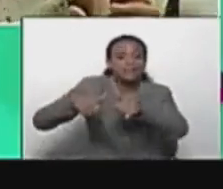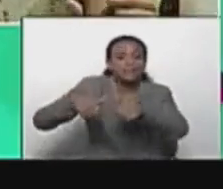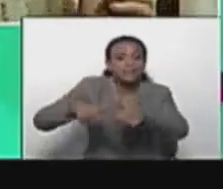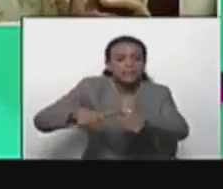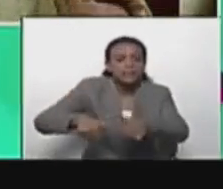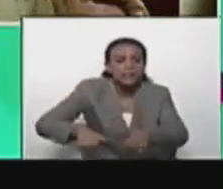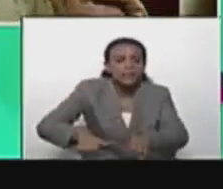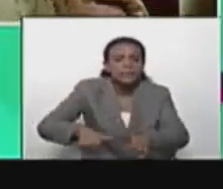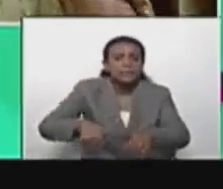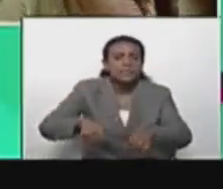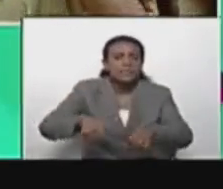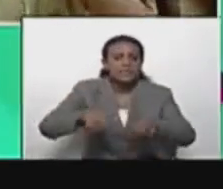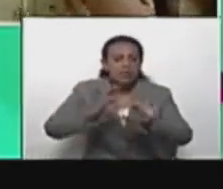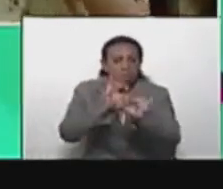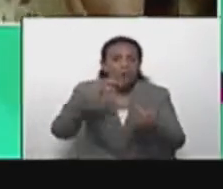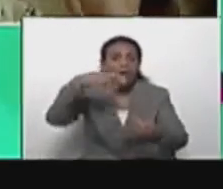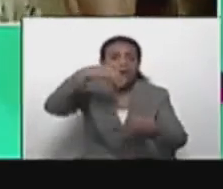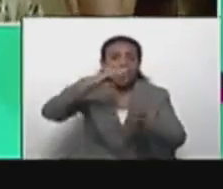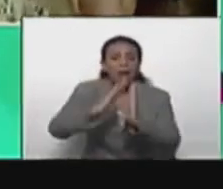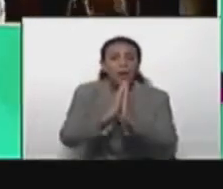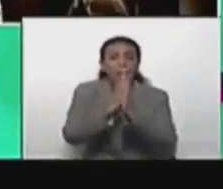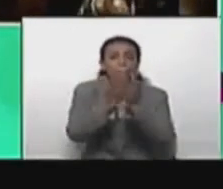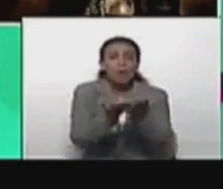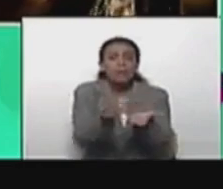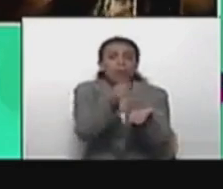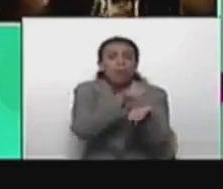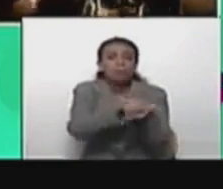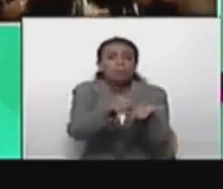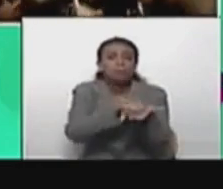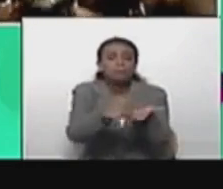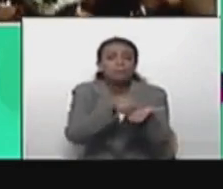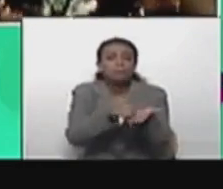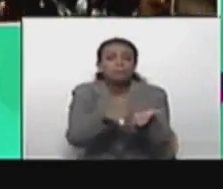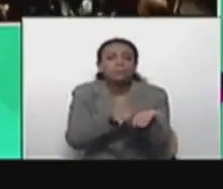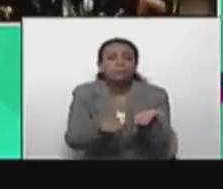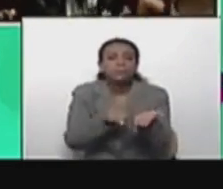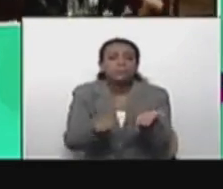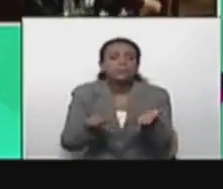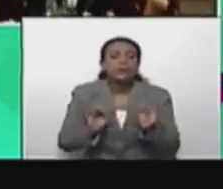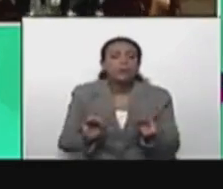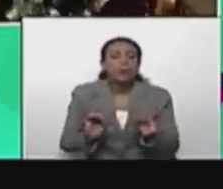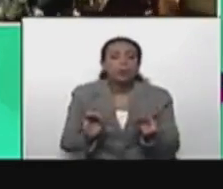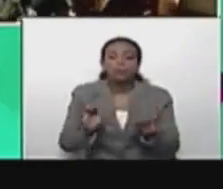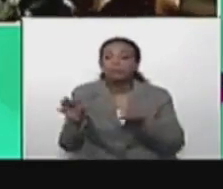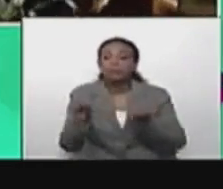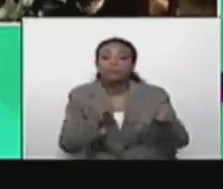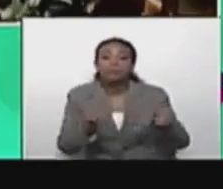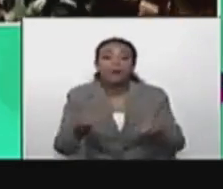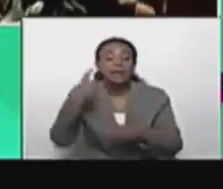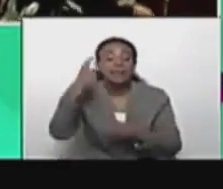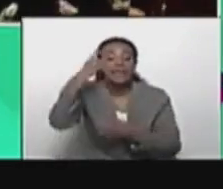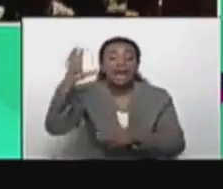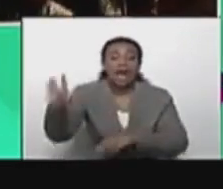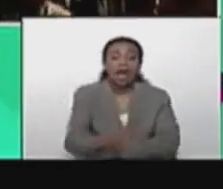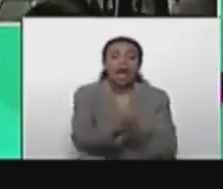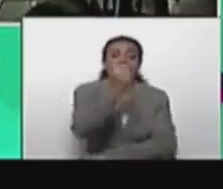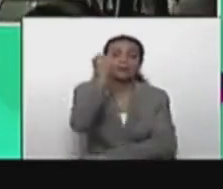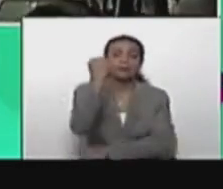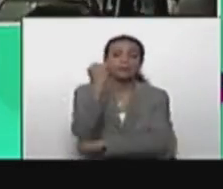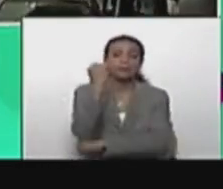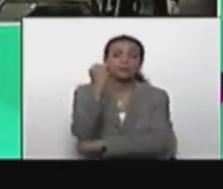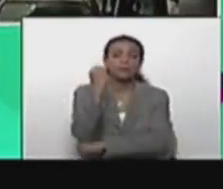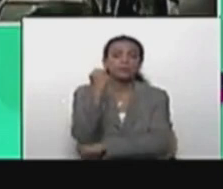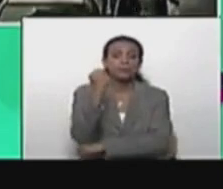a escribir una nueva historia y ahora en todas partes se habla del Día de la Resistencia